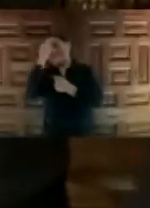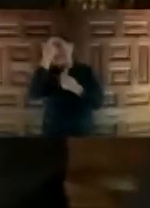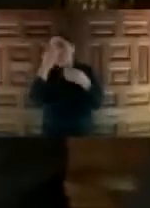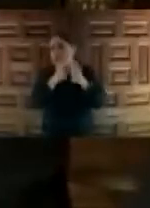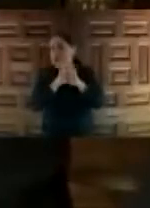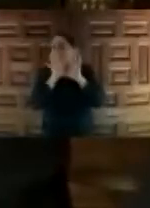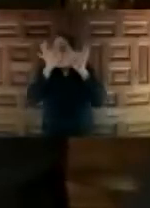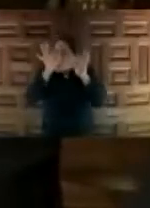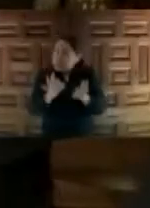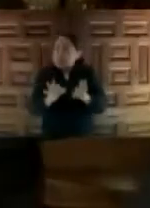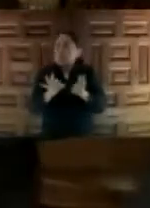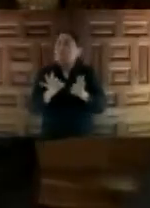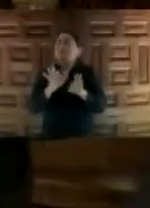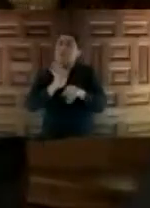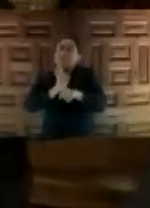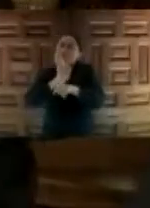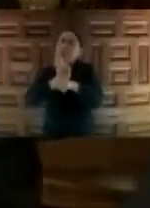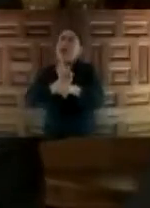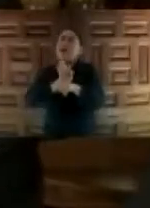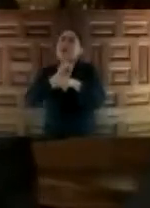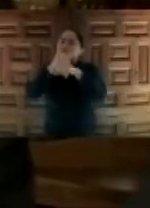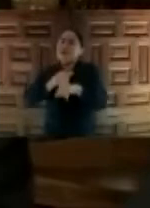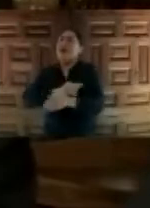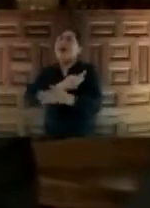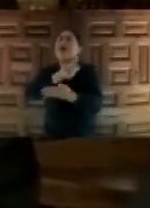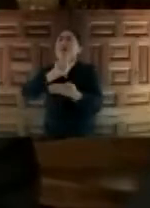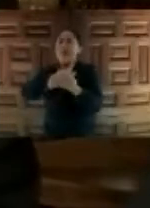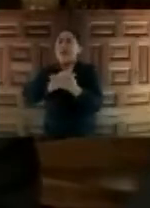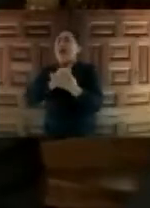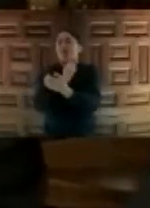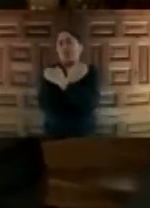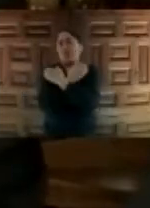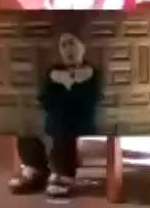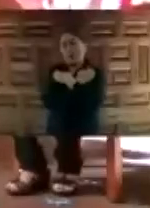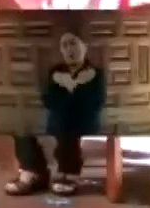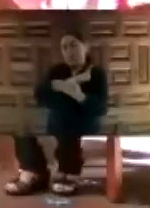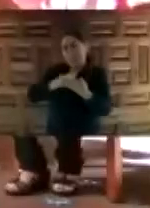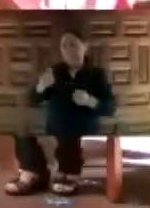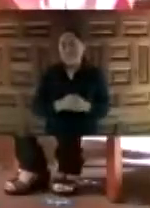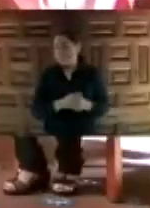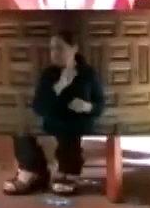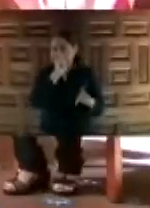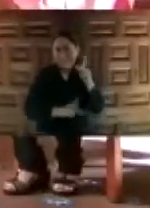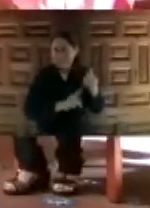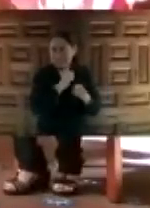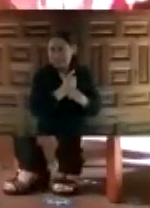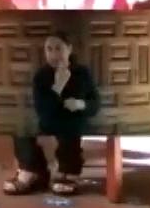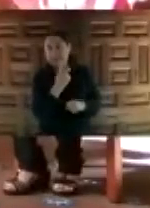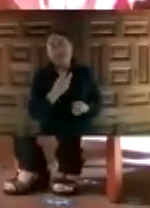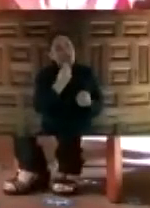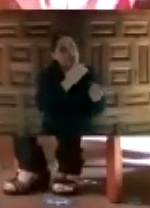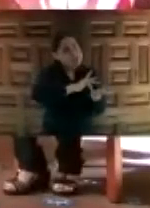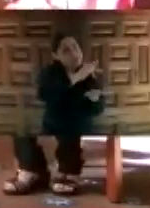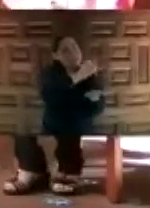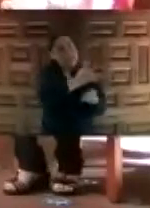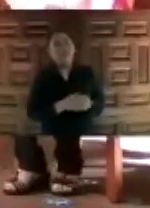cumplimiento a cabalidad del derecho a la educación. Dejaría allí mi primera parte. Muchísimas gracias, doctor Eduardo. Adelante, doctora